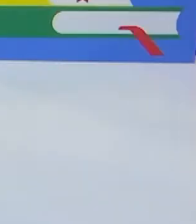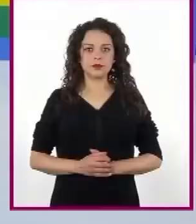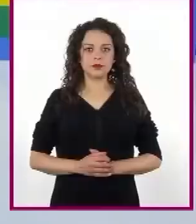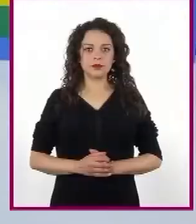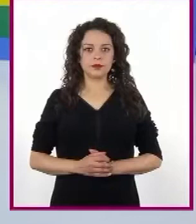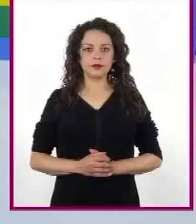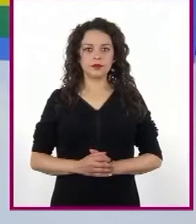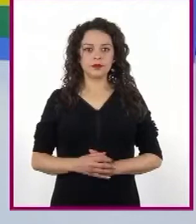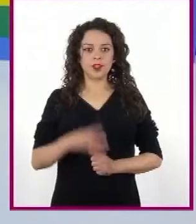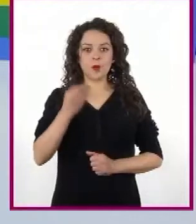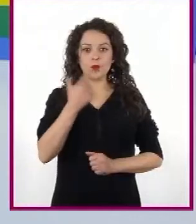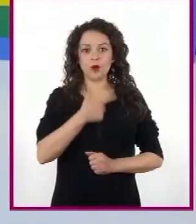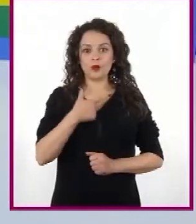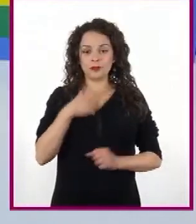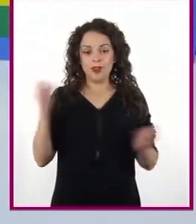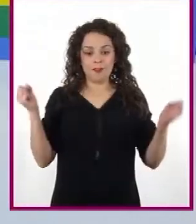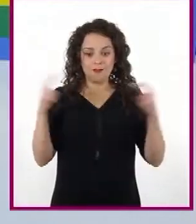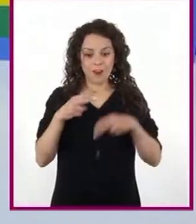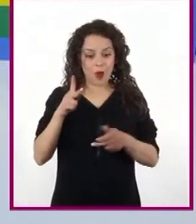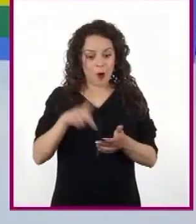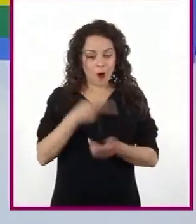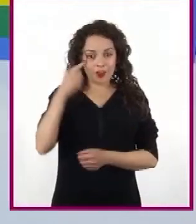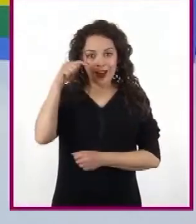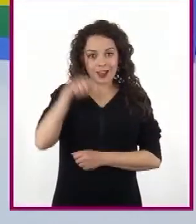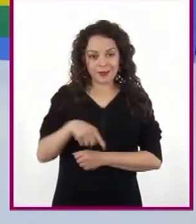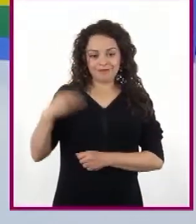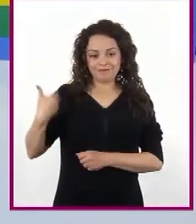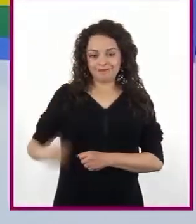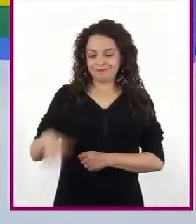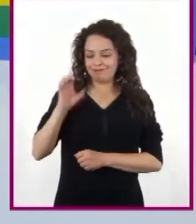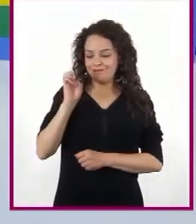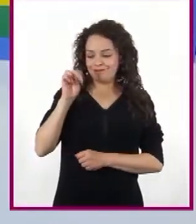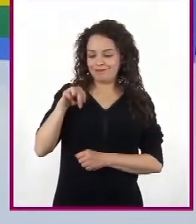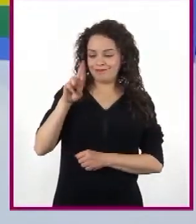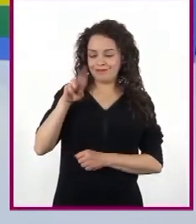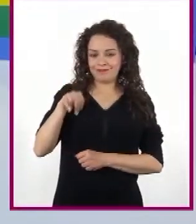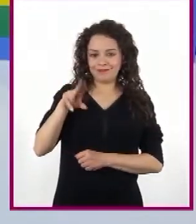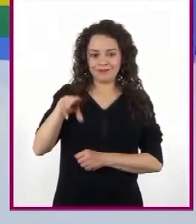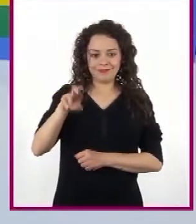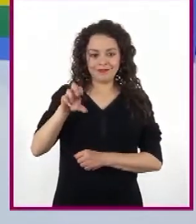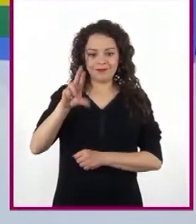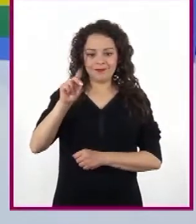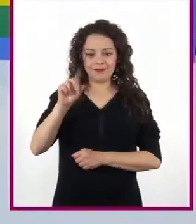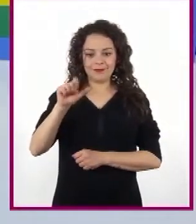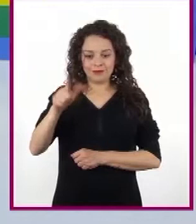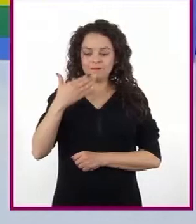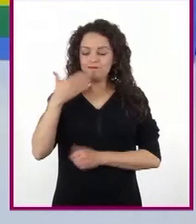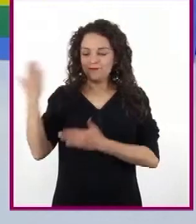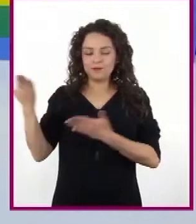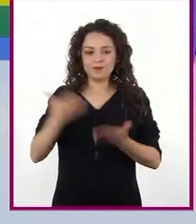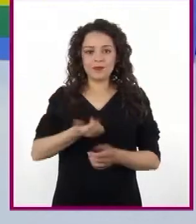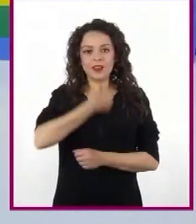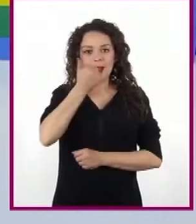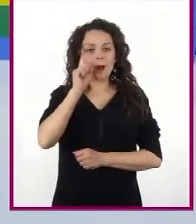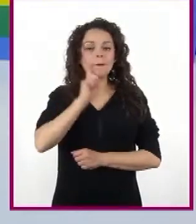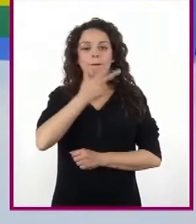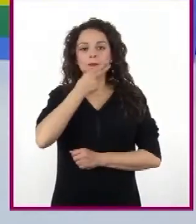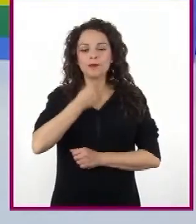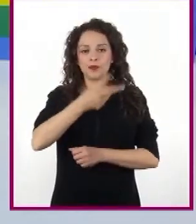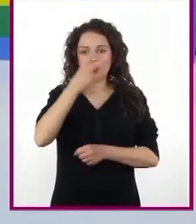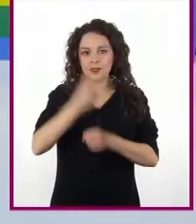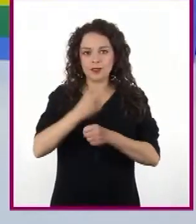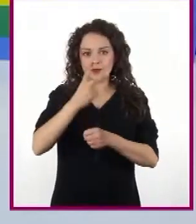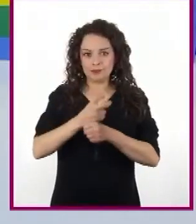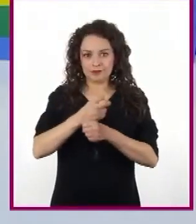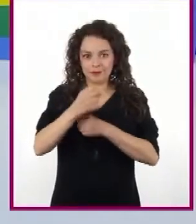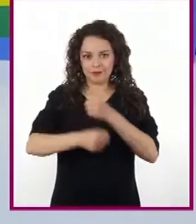Qué gusto encontrarnos por aquí de nuevo. Soy Enrique Rodal y les doy la bienvenida a las alumnas y alumnos de lengua materna de segundo grado de